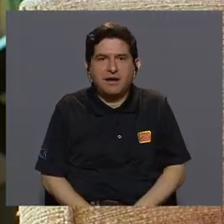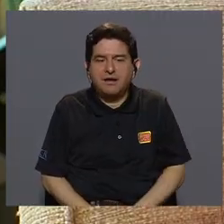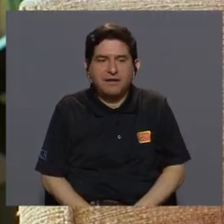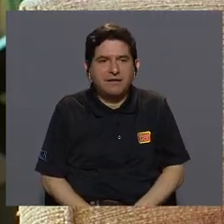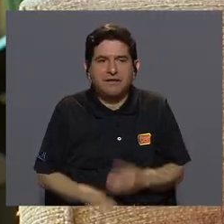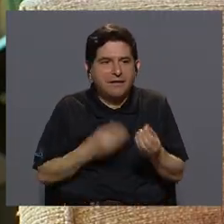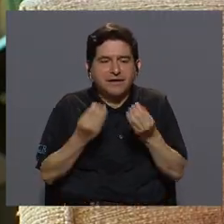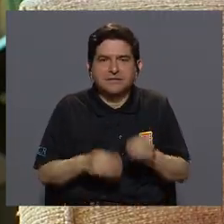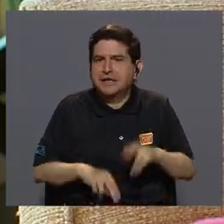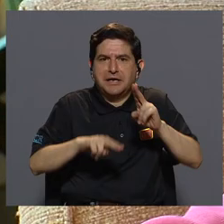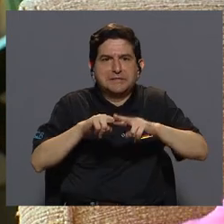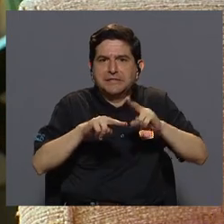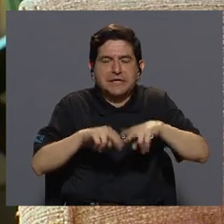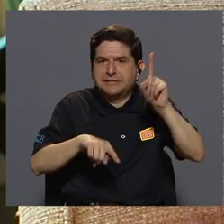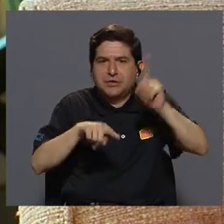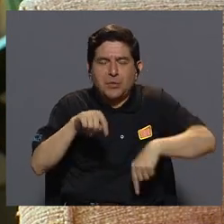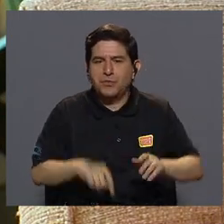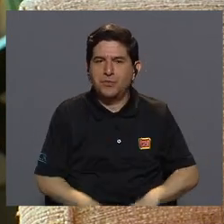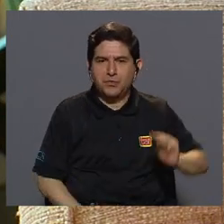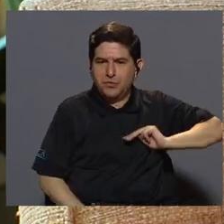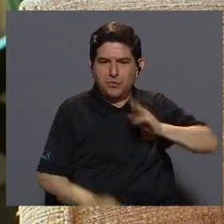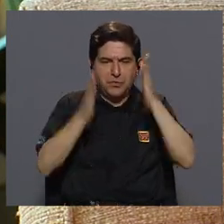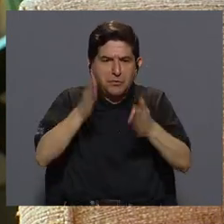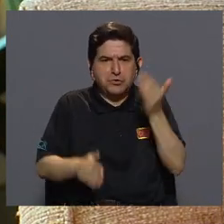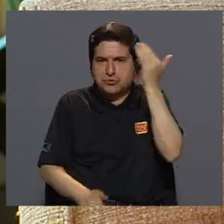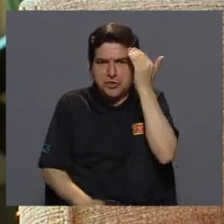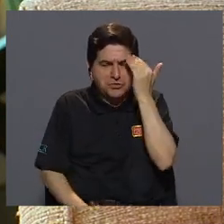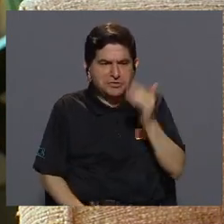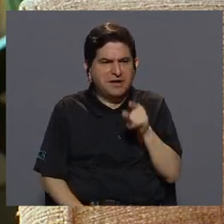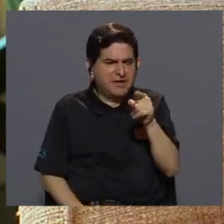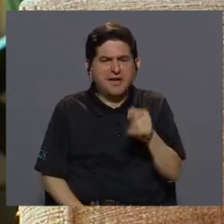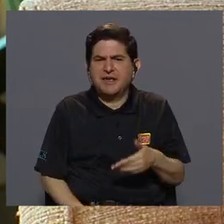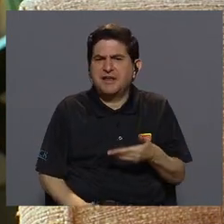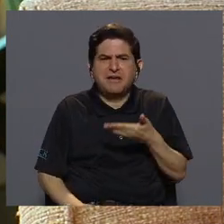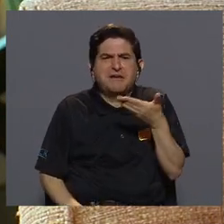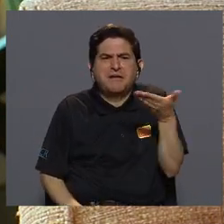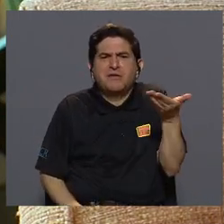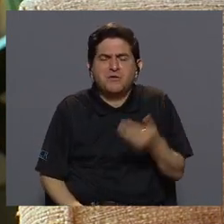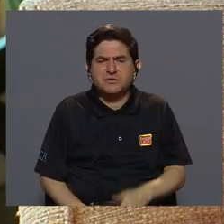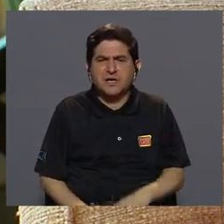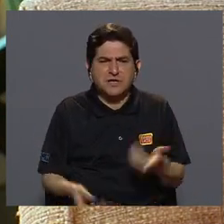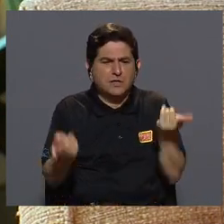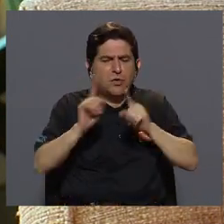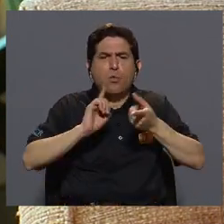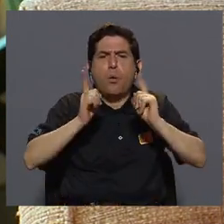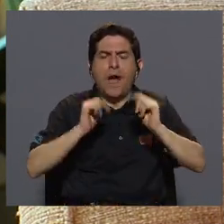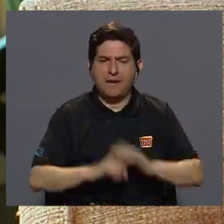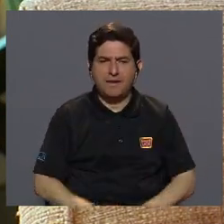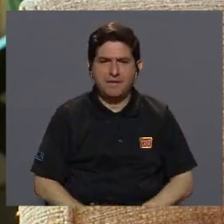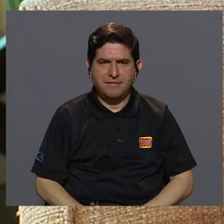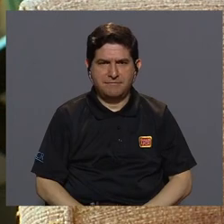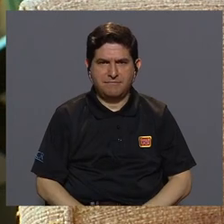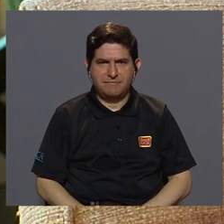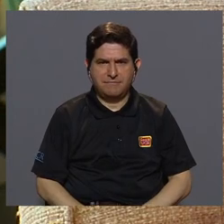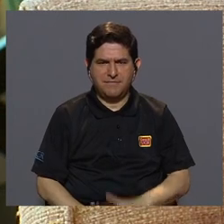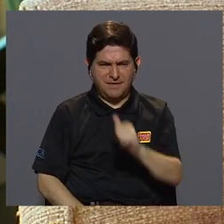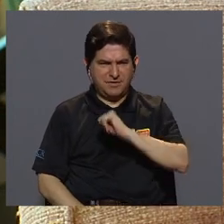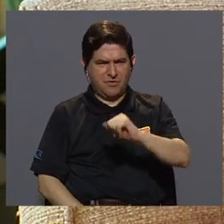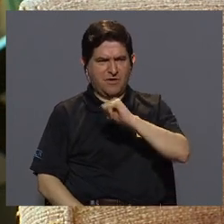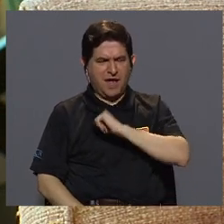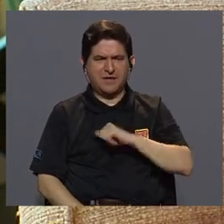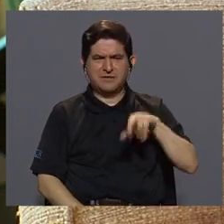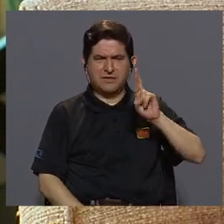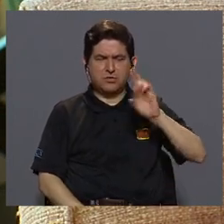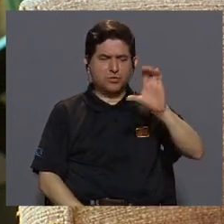ni a sentarse ni nada, y nadie de los ministros sabía de qué se trataba. ¿Qué había pasado? La carta. Sí, ¿verdad? Cuando vieron la actitud